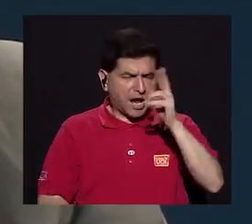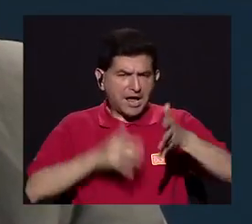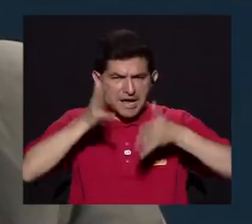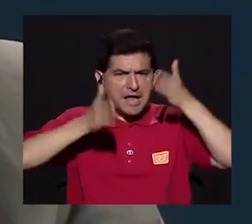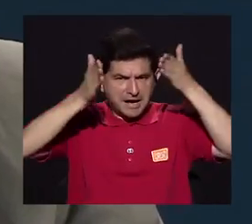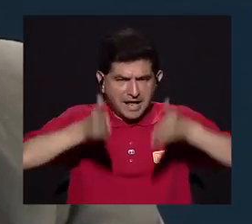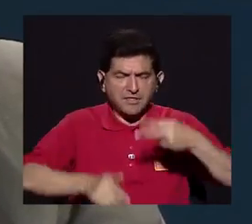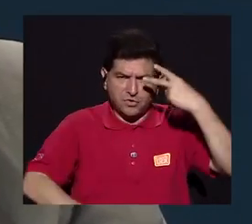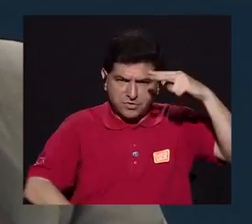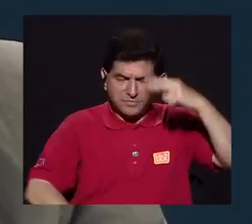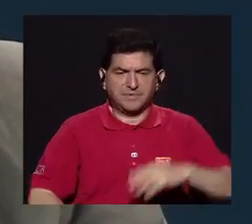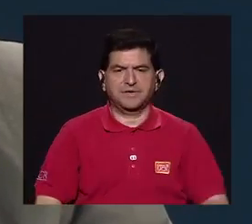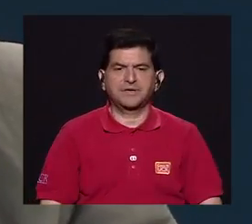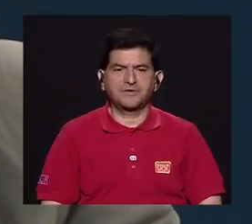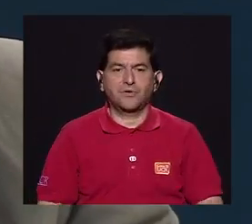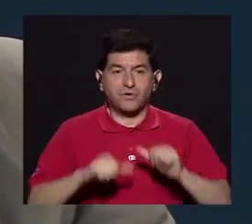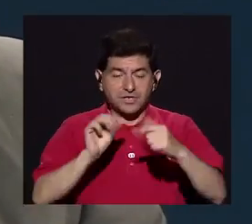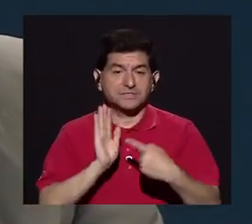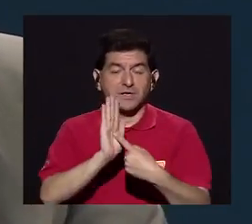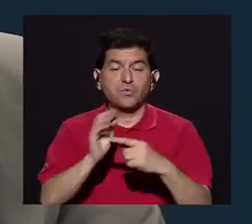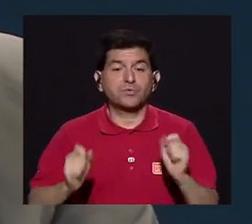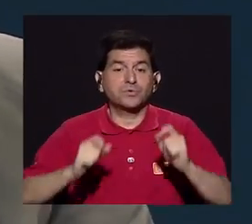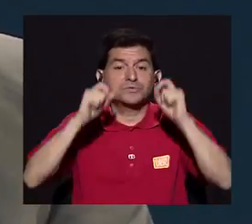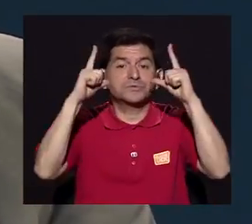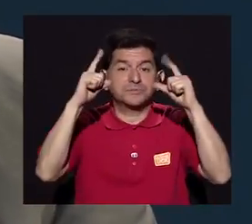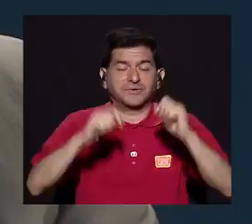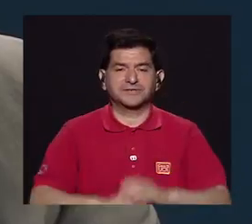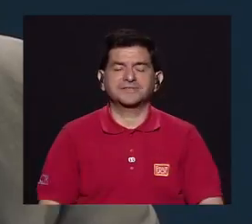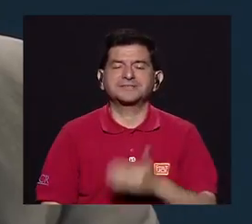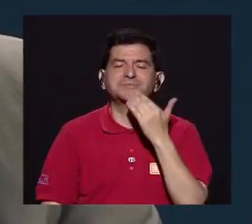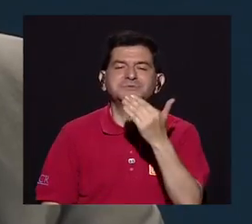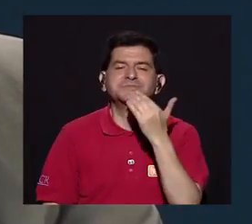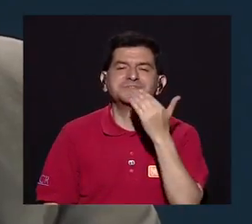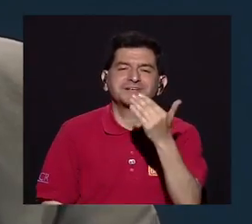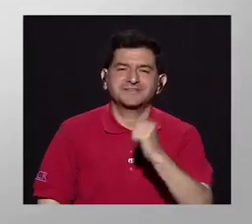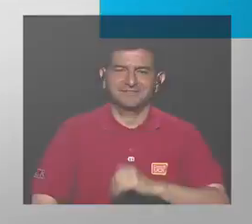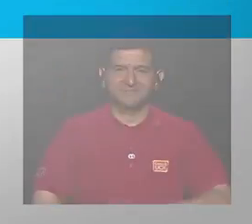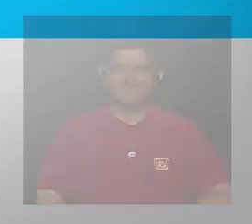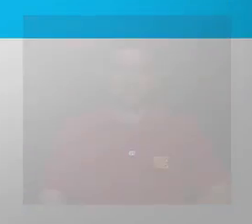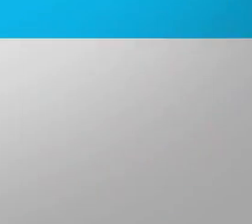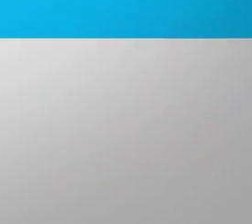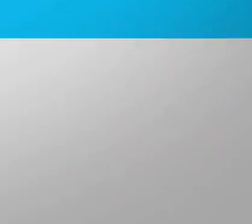sobre todo creativo, mexicano. Vamos a seguirle trayendo sorpresas. Muchas gracias.